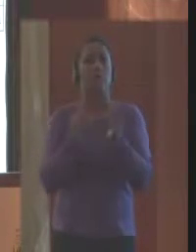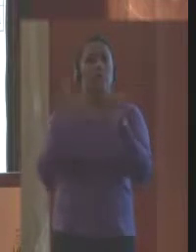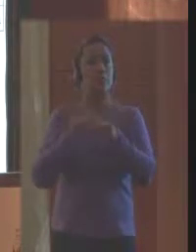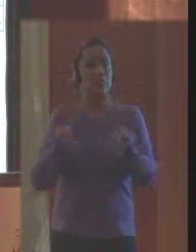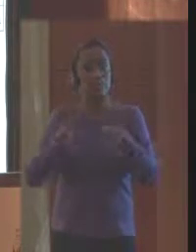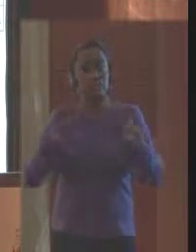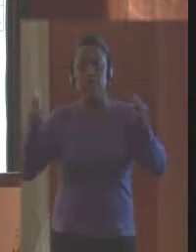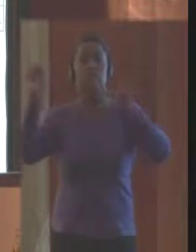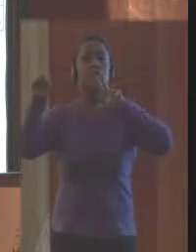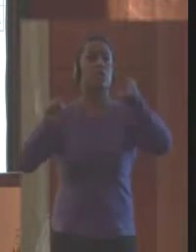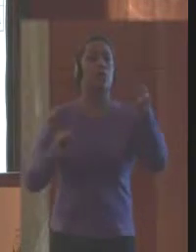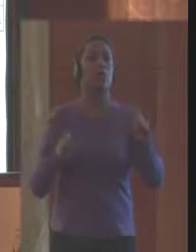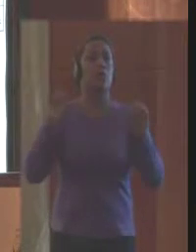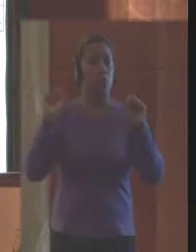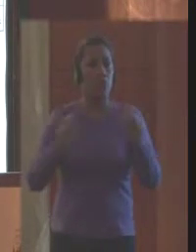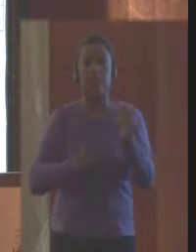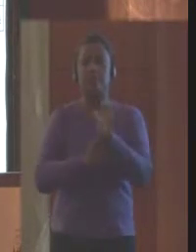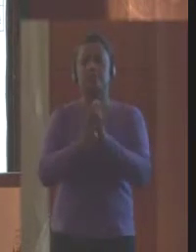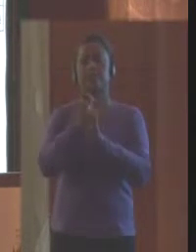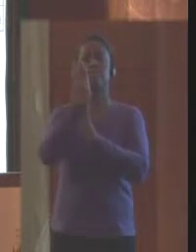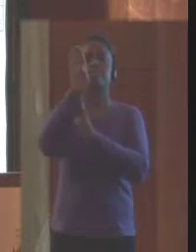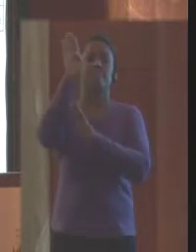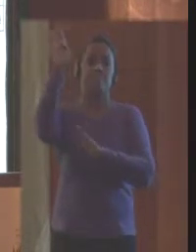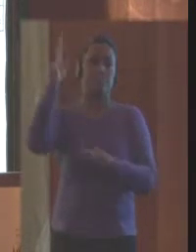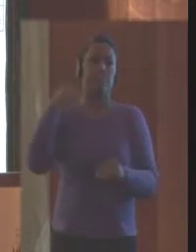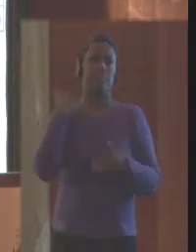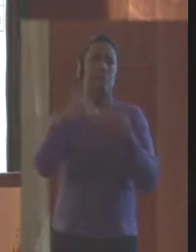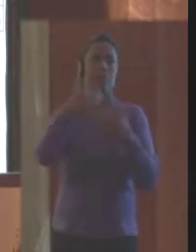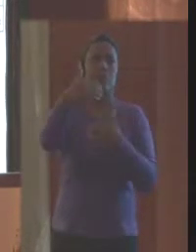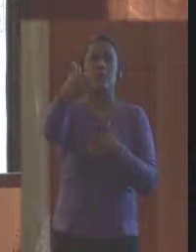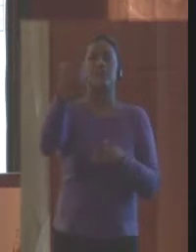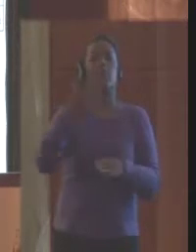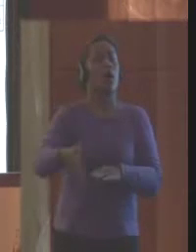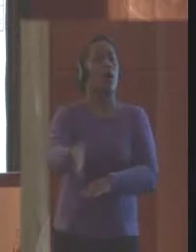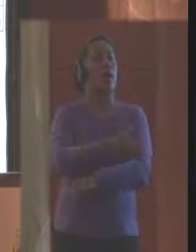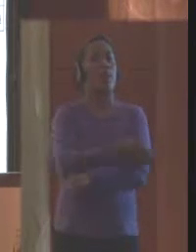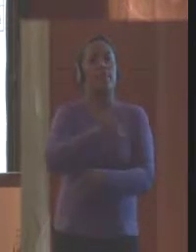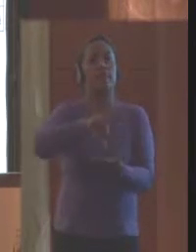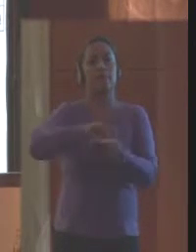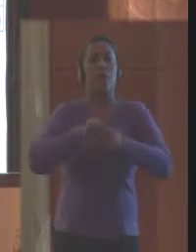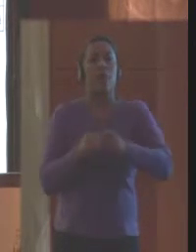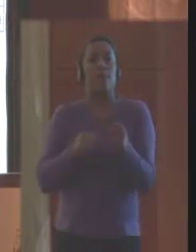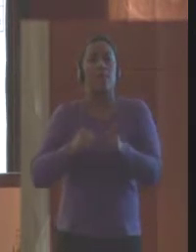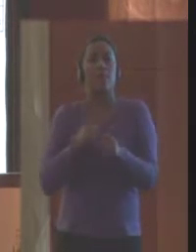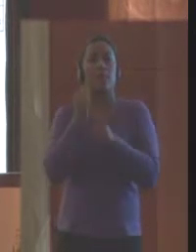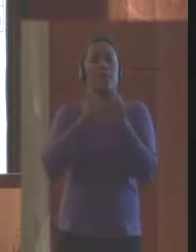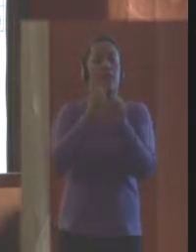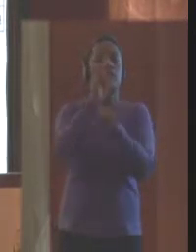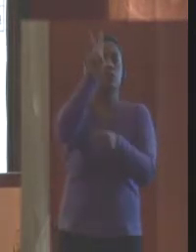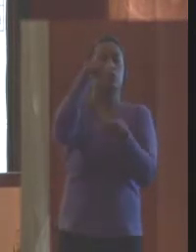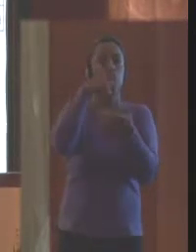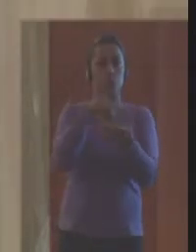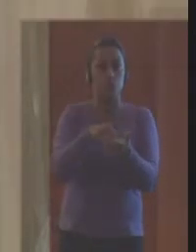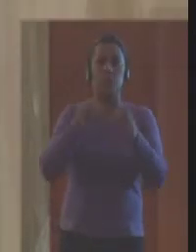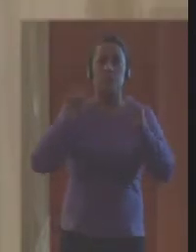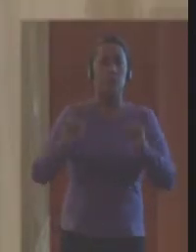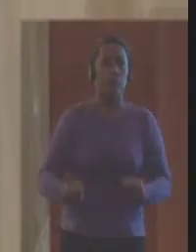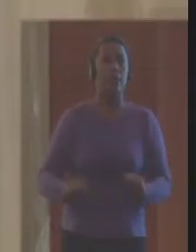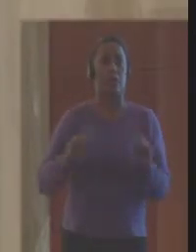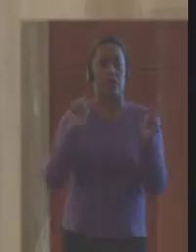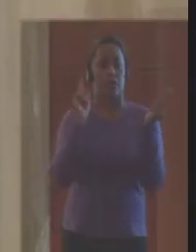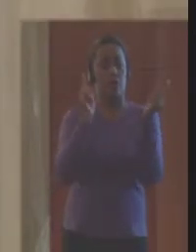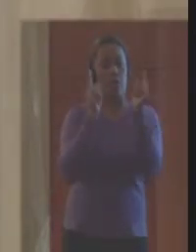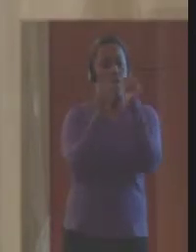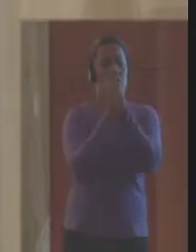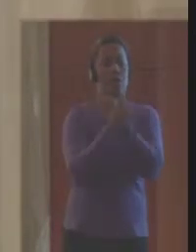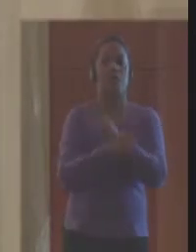para definir si se puede o no habilitar. Eso hicimos en Bogotá, desde el año 2000. Dijimos, vamos a condicionar el uso